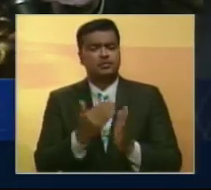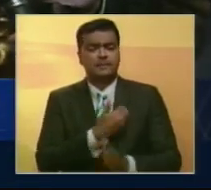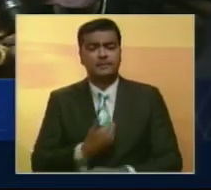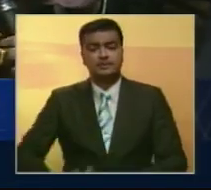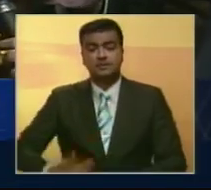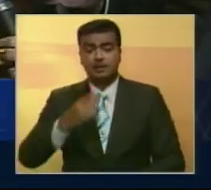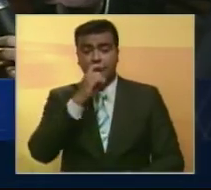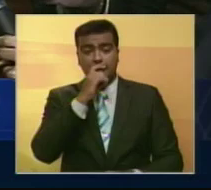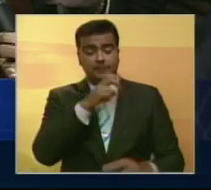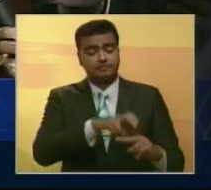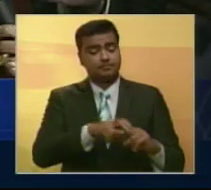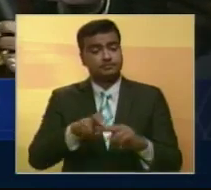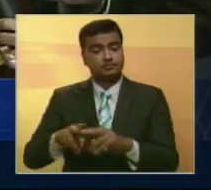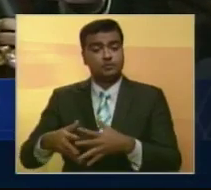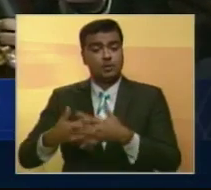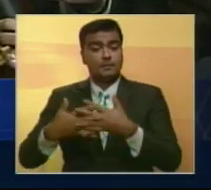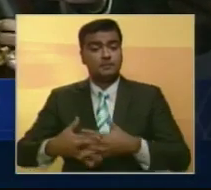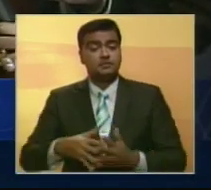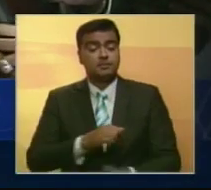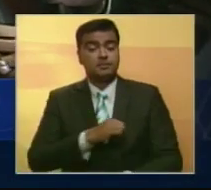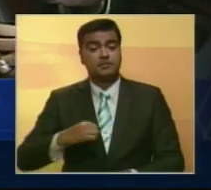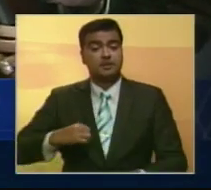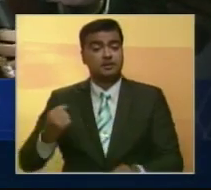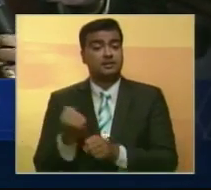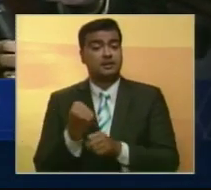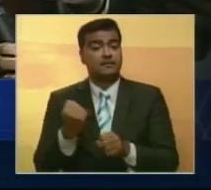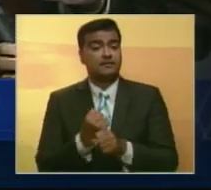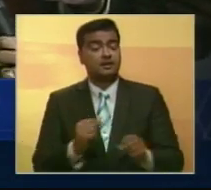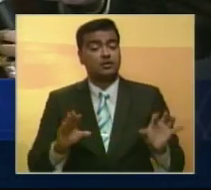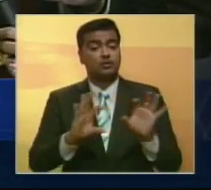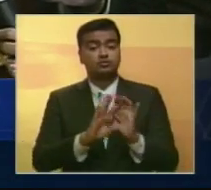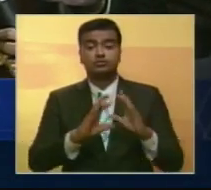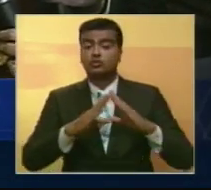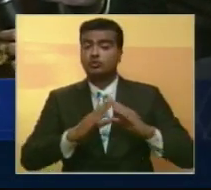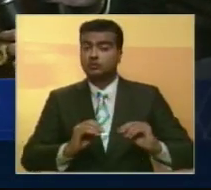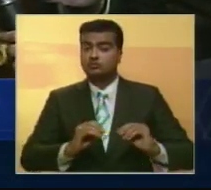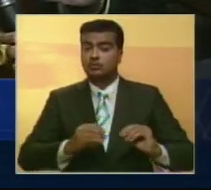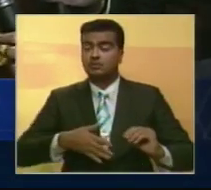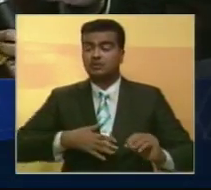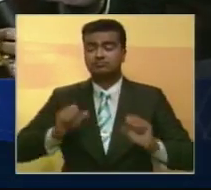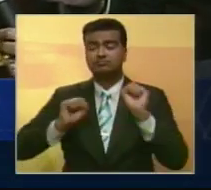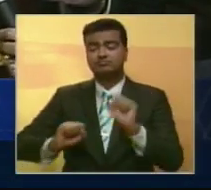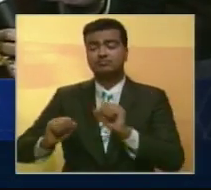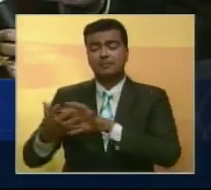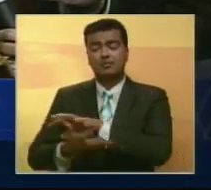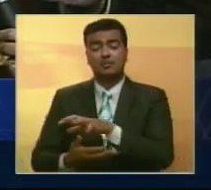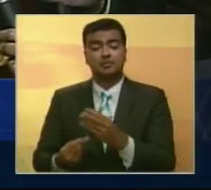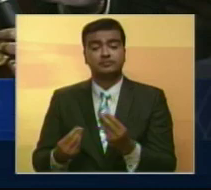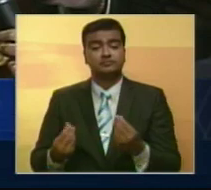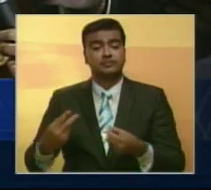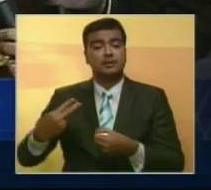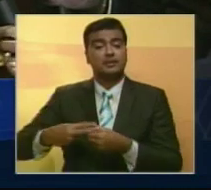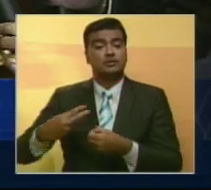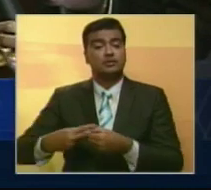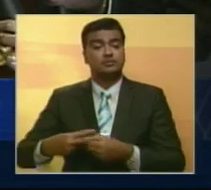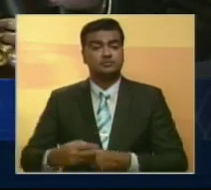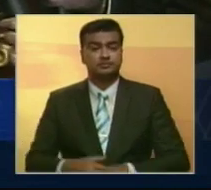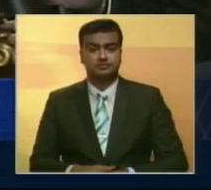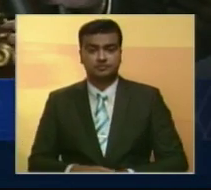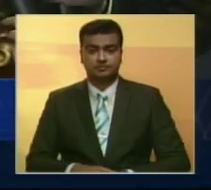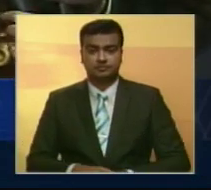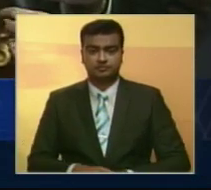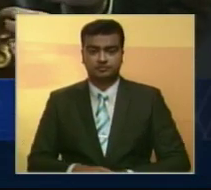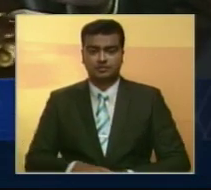que se reúna con los empresarios privados y que trabajen en conjunto para poder afrontar la baja en los precios del barril de petróleo.